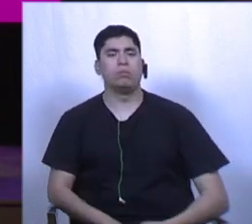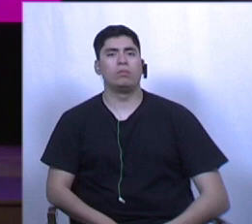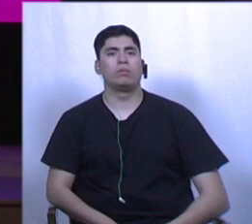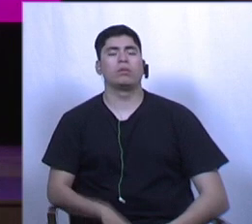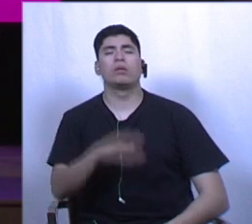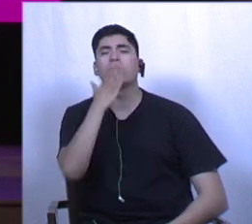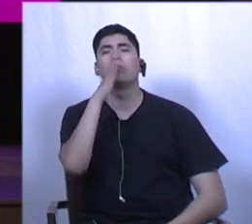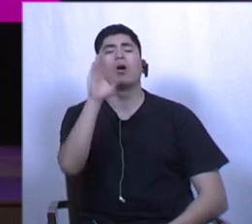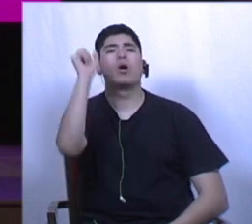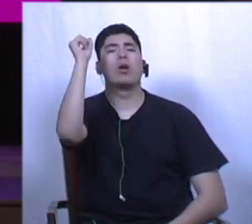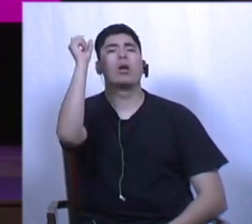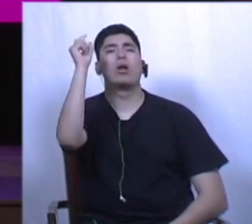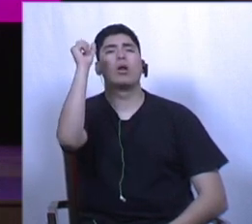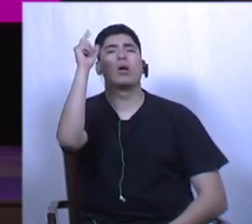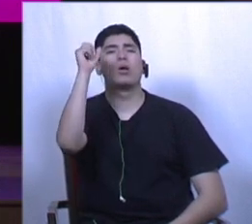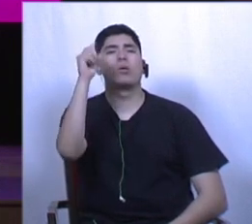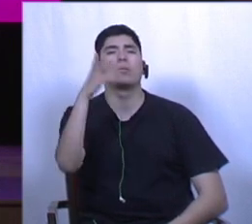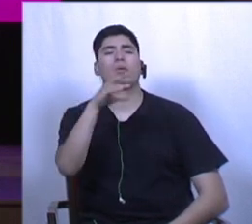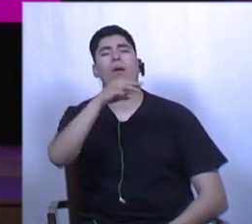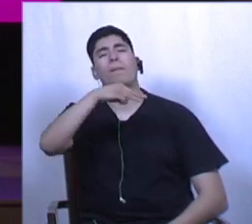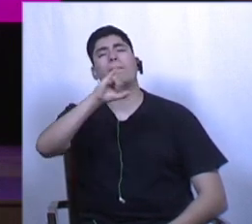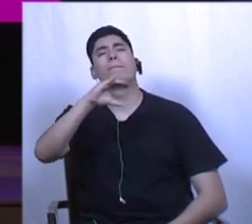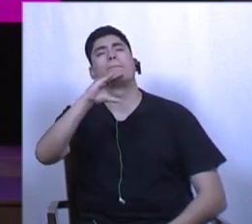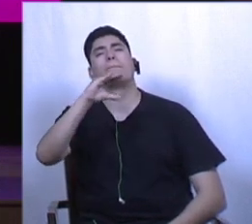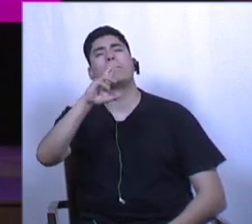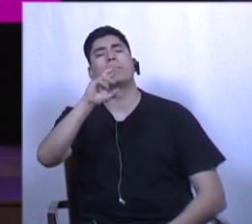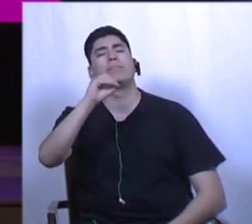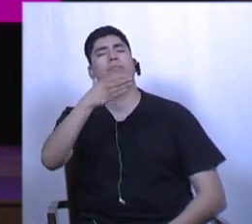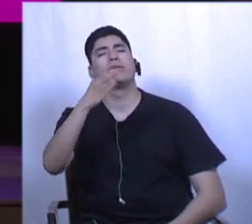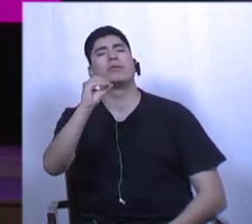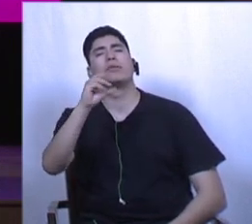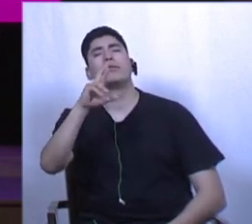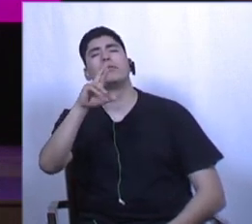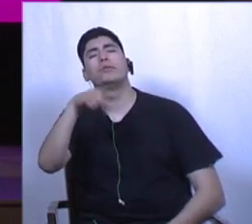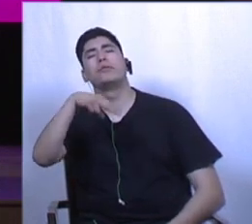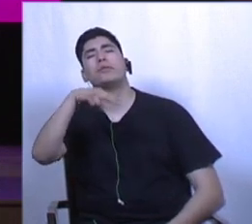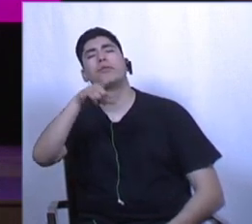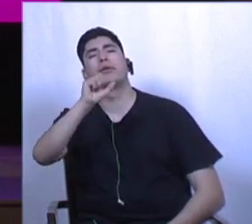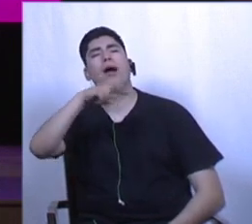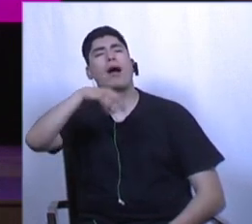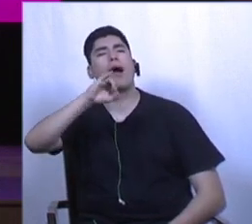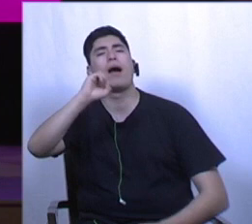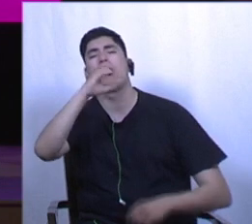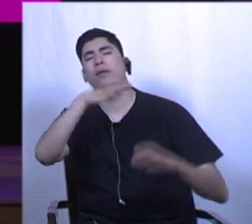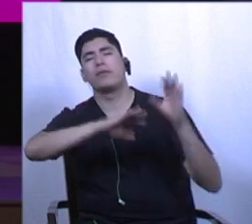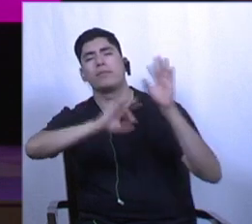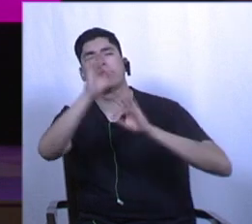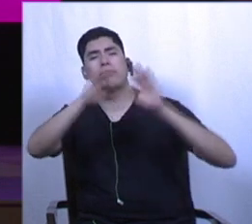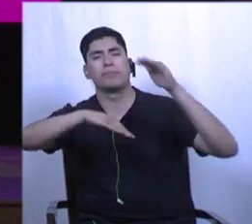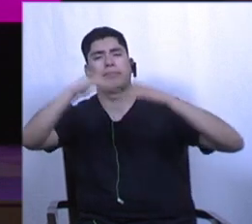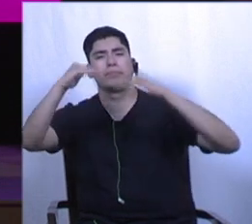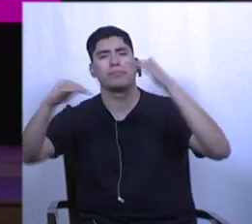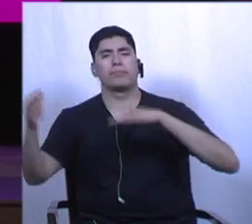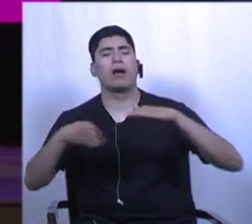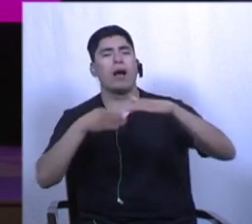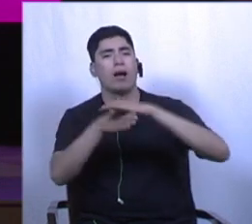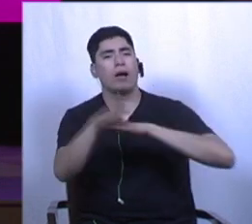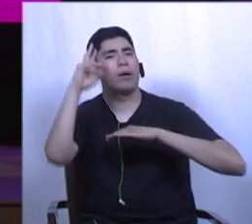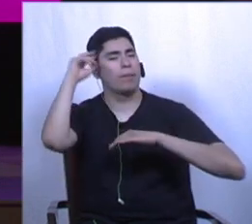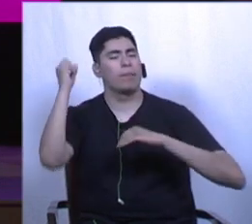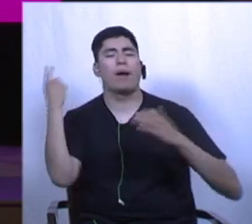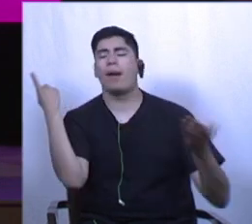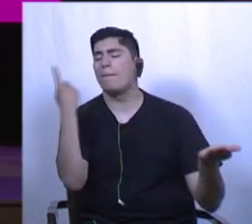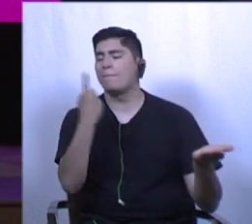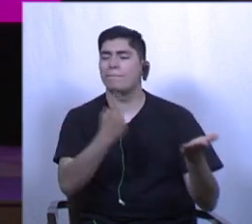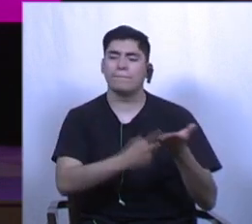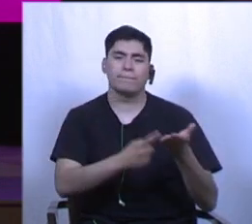nuestra comprensión de los microorganismos y ha hecho que las técnicas de secuenciación de alto rendimiento sean accesibles para miles de investigadores